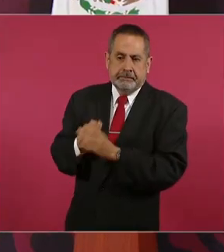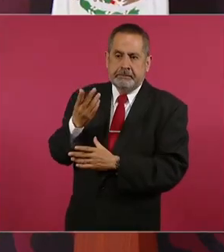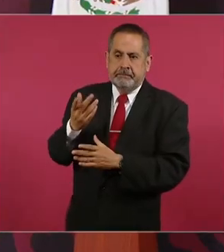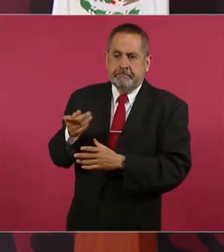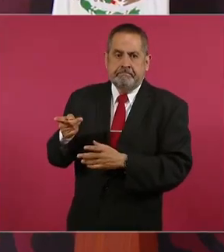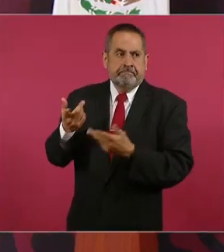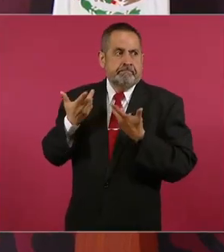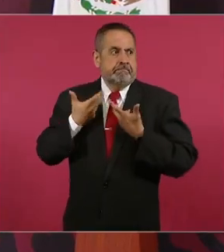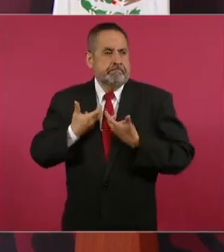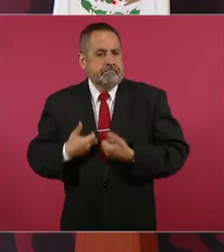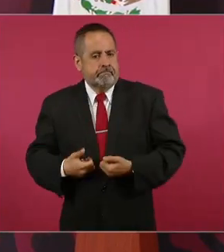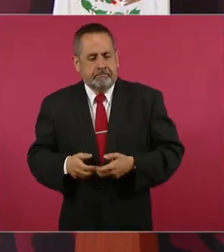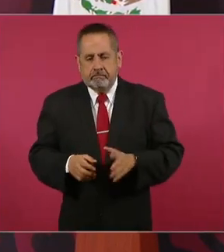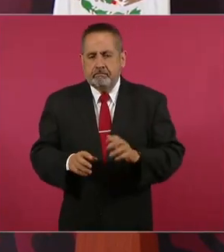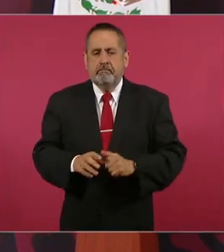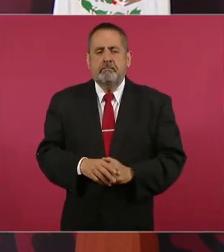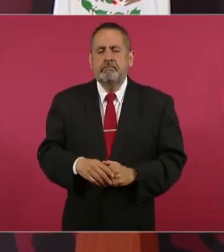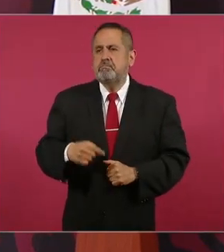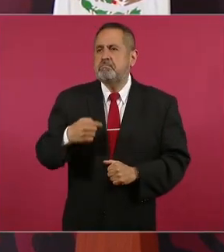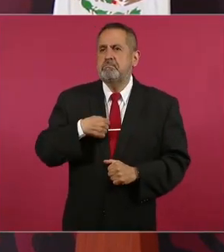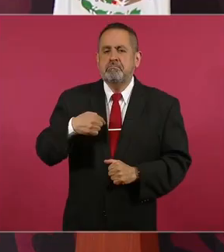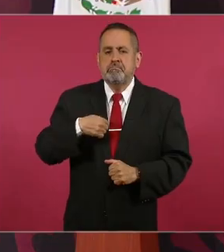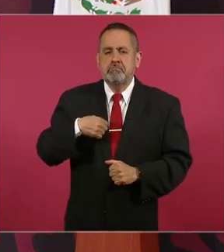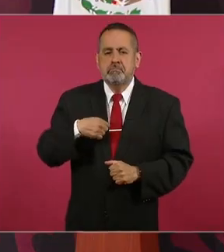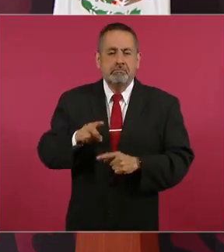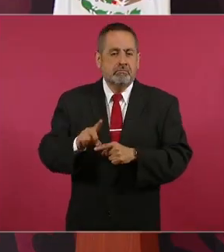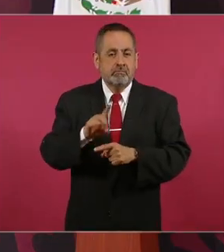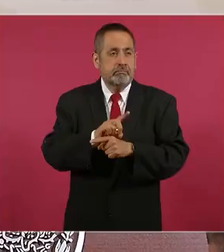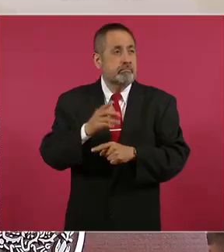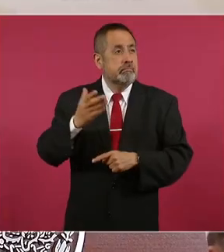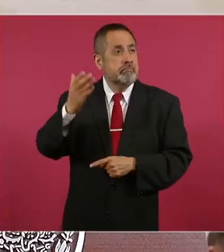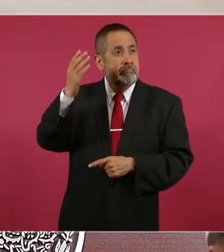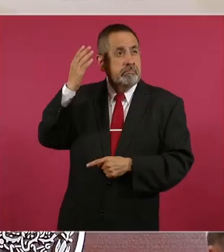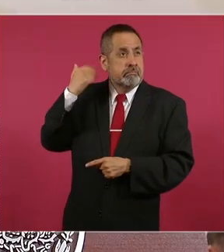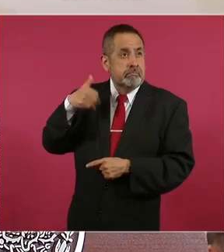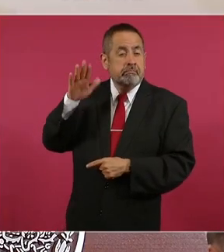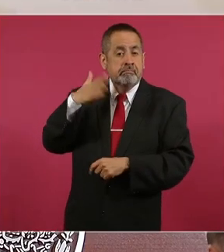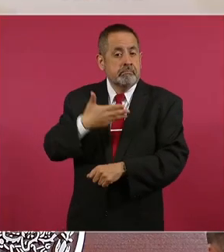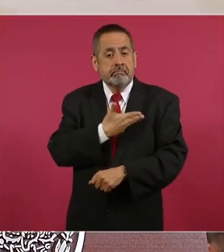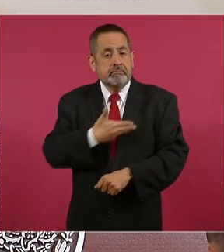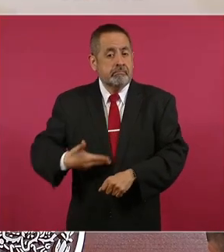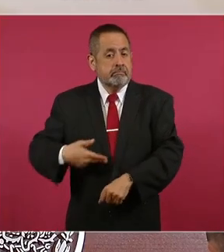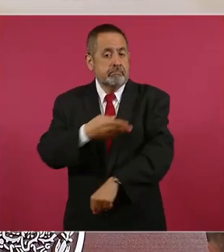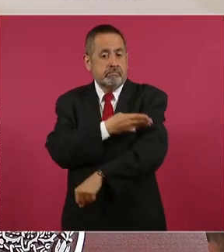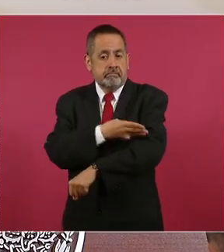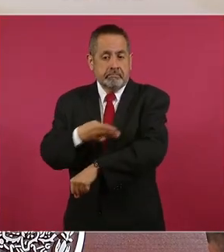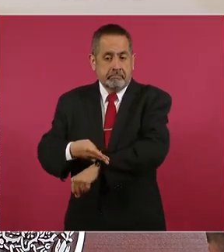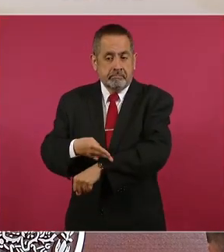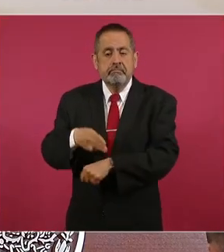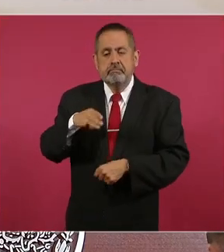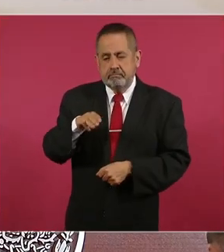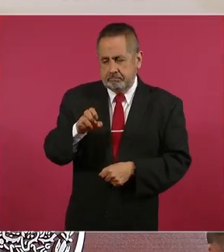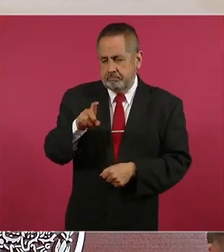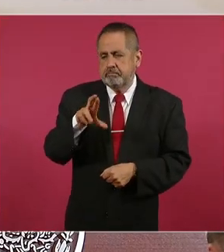que desde el presidente Madero, que fue al que más